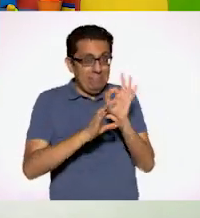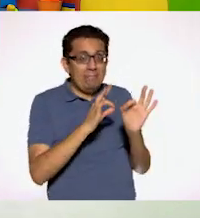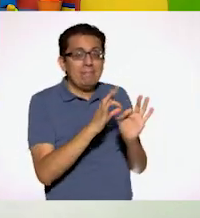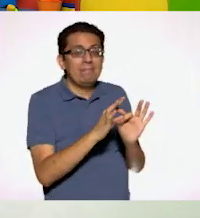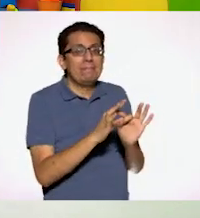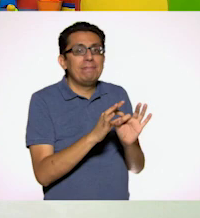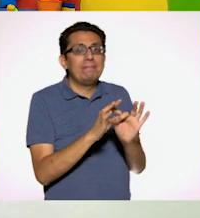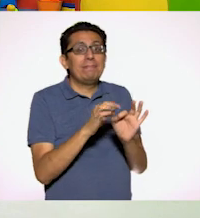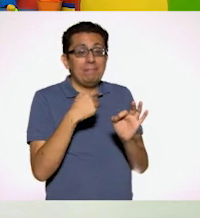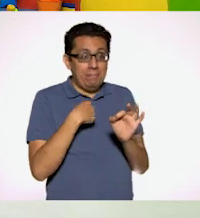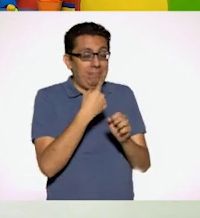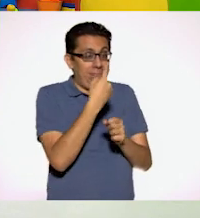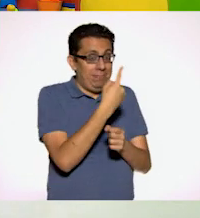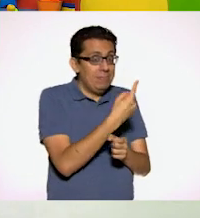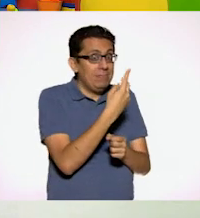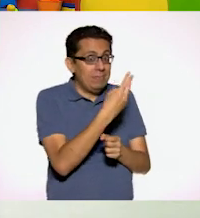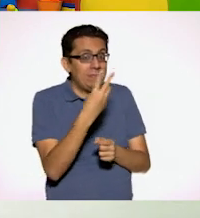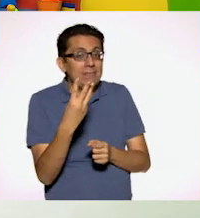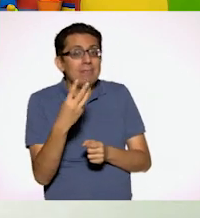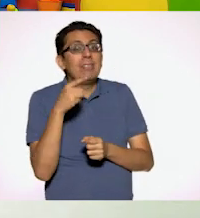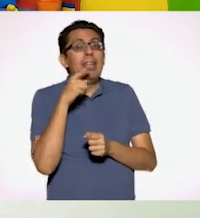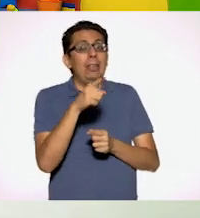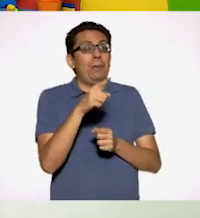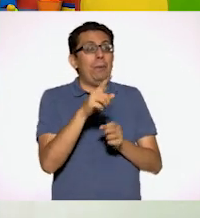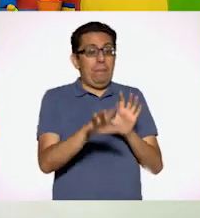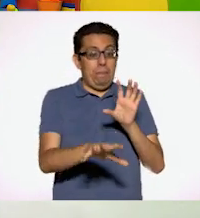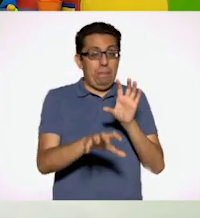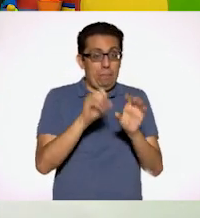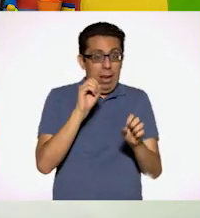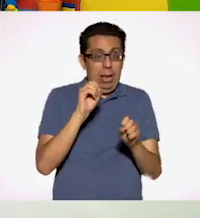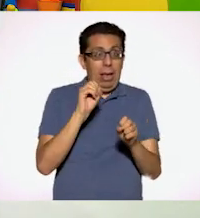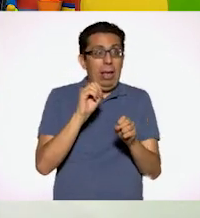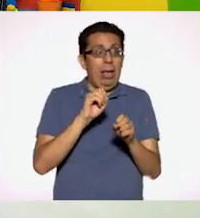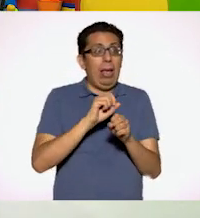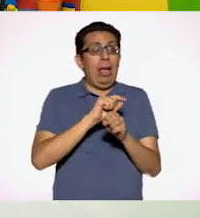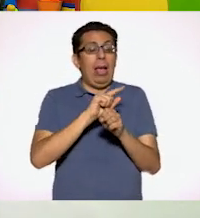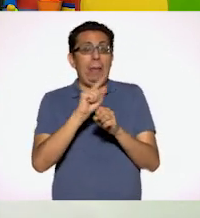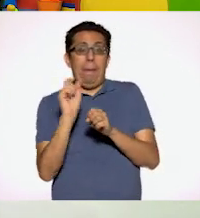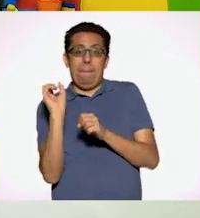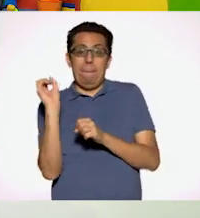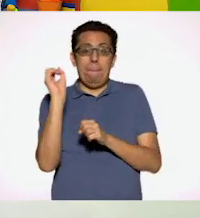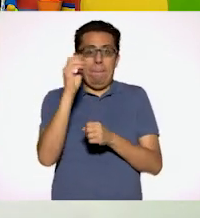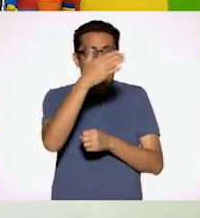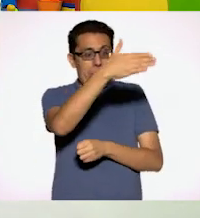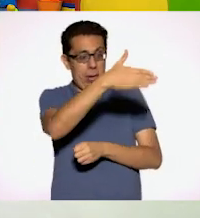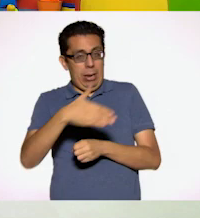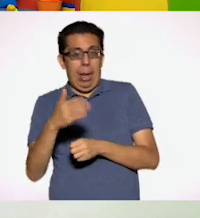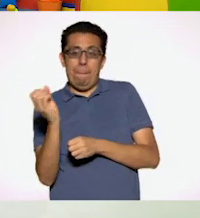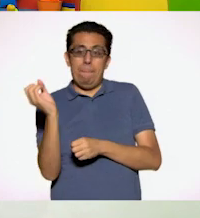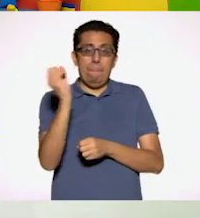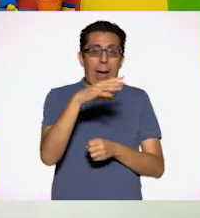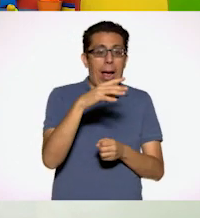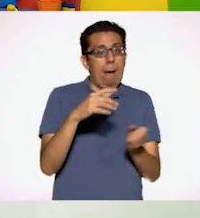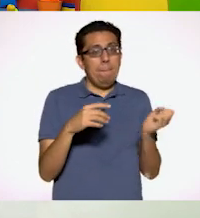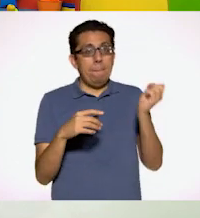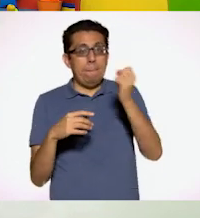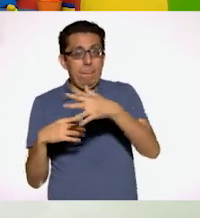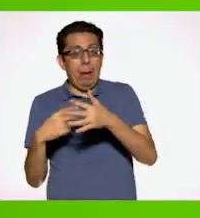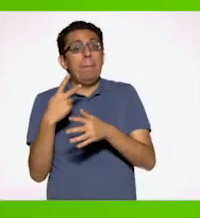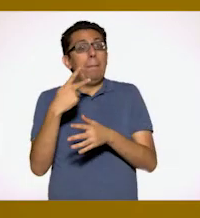Uh-huh. A la cuenta de tres, vamos a agarrar las pelotas y las vamos a lanzar del otro lado de la línea. ¡Oh! Pero